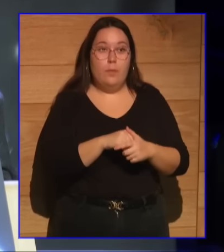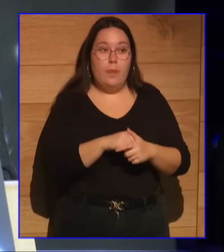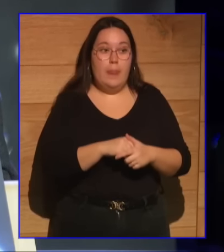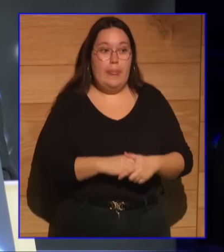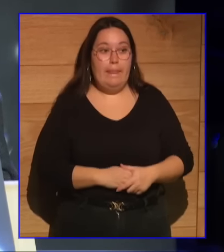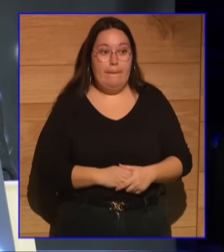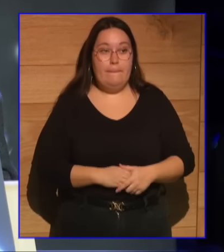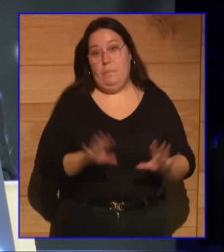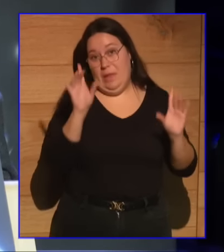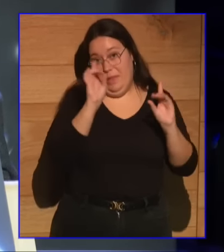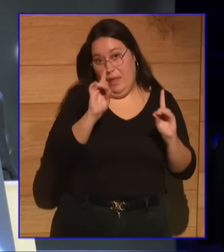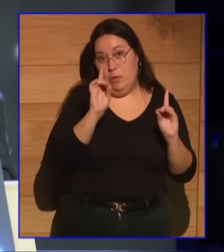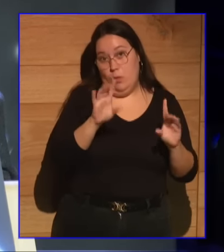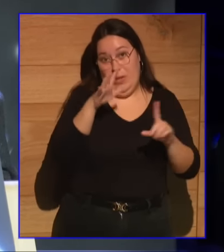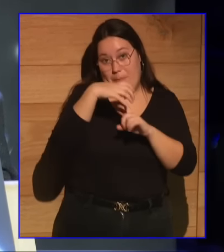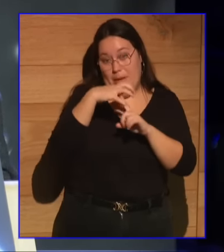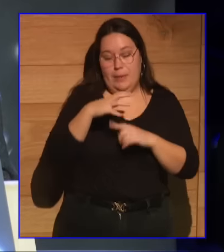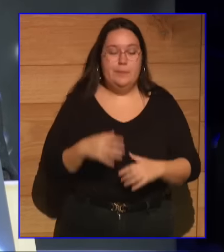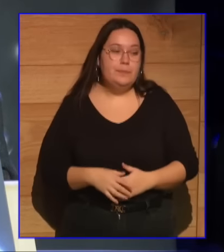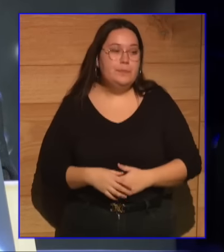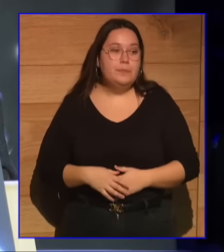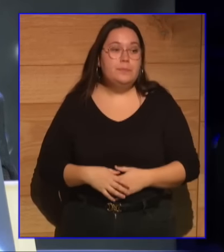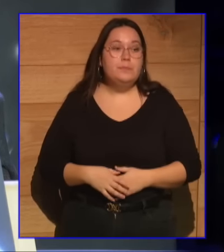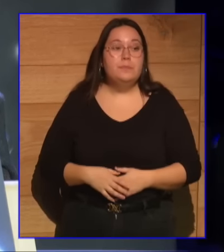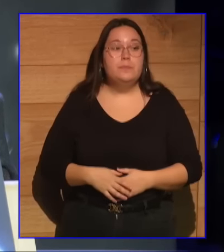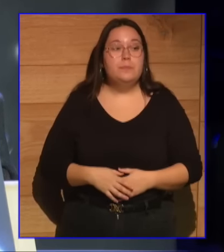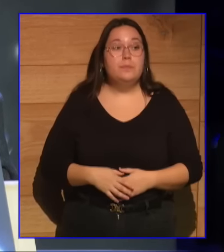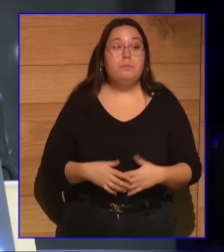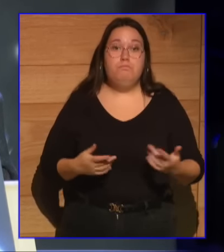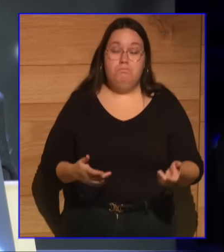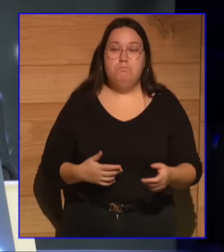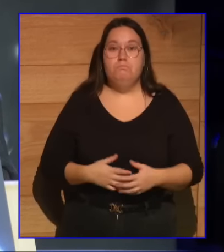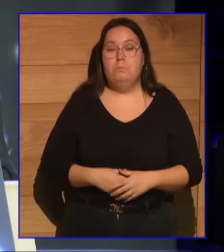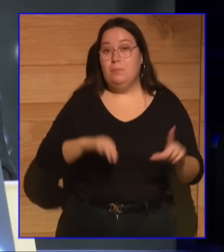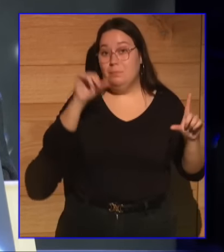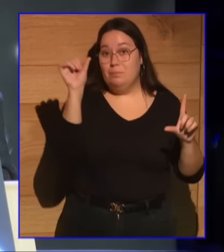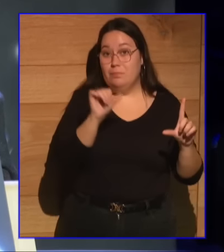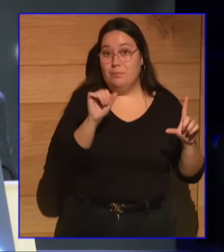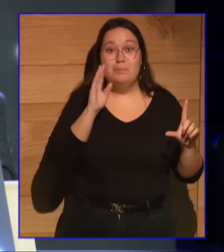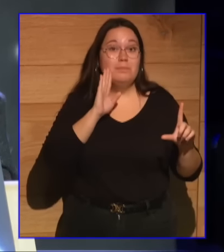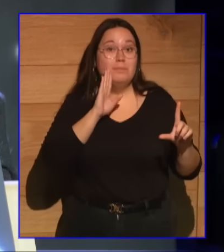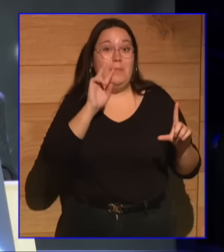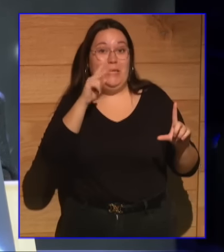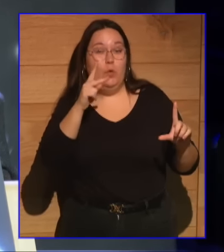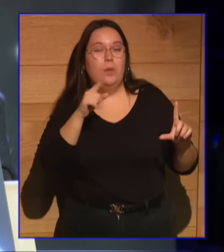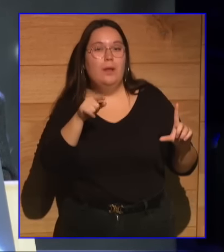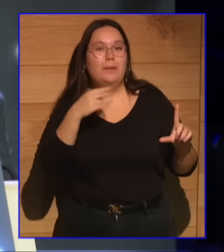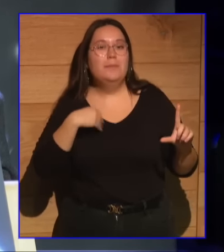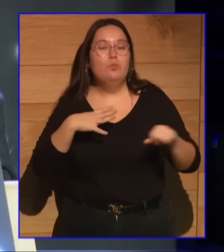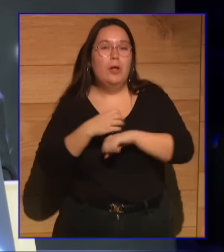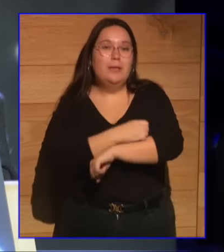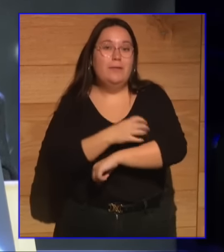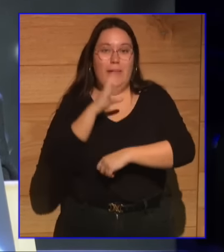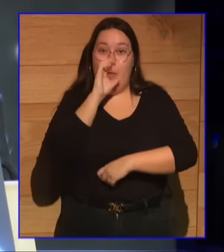didáctico del parque. Uh-huh. Y gran parte de la película, como la segunda, está diseñada como ese tren de la bruja del